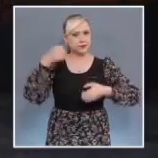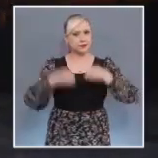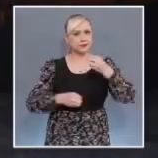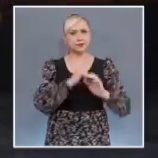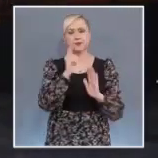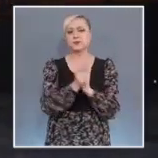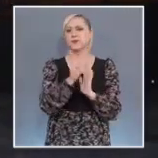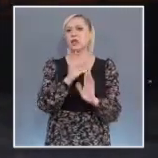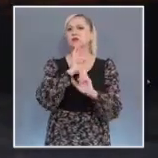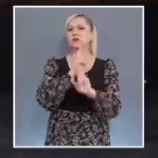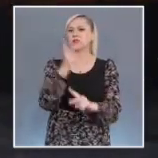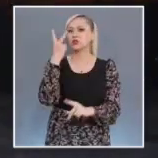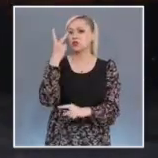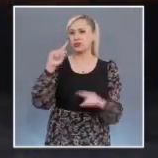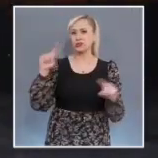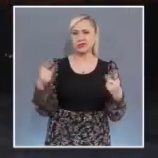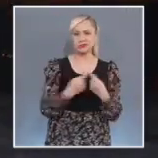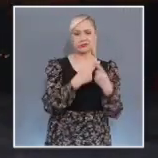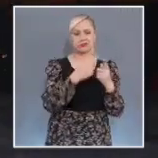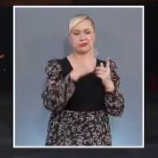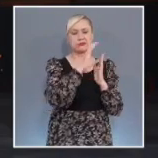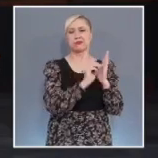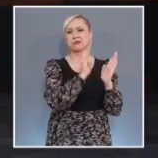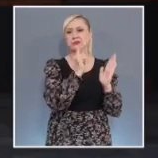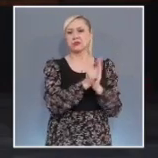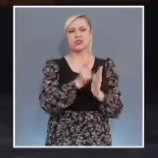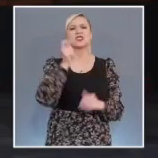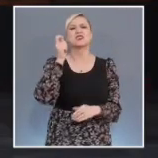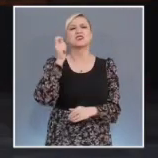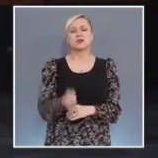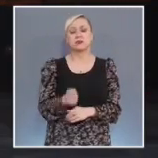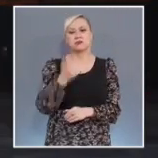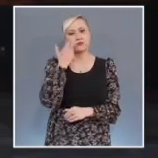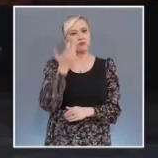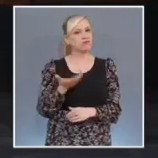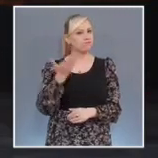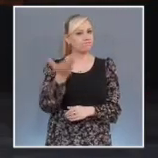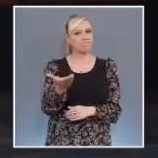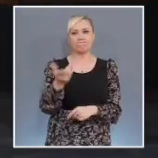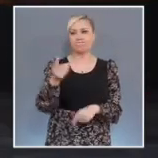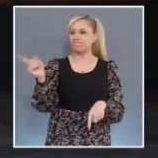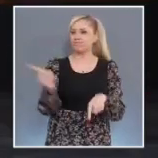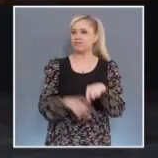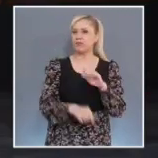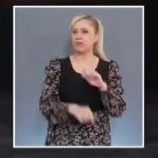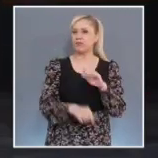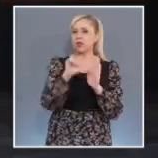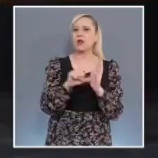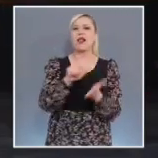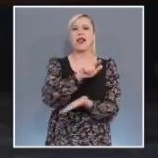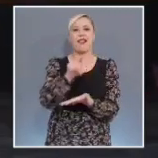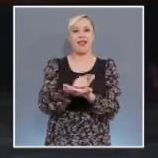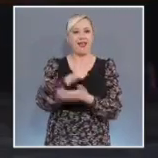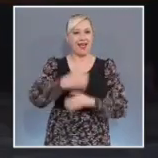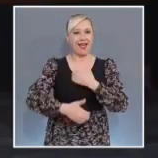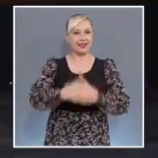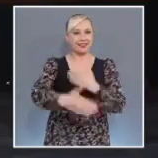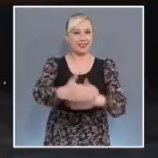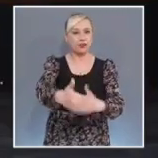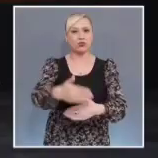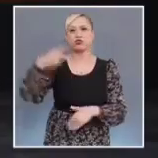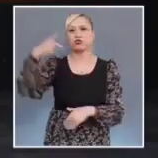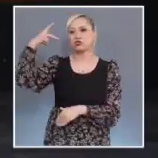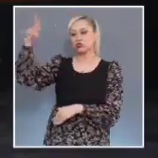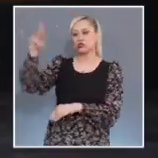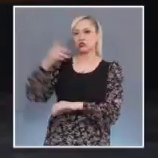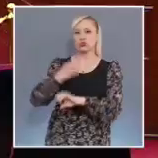acciones de inconstitucionalidad en las que se pedía invalidar diversos artículos de la Ley de Archivos del Estado de Chiapas.